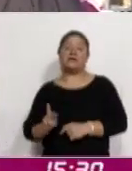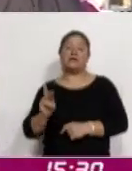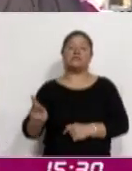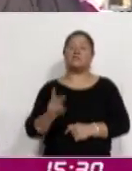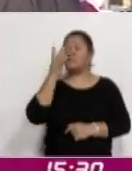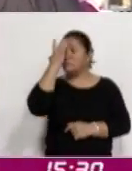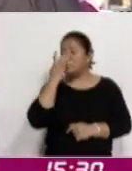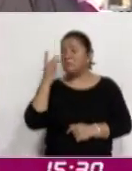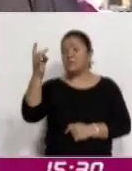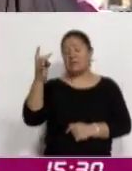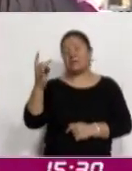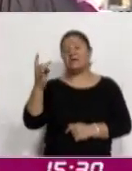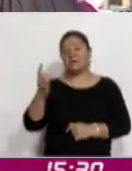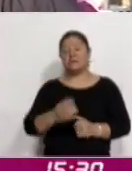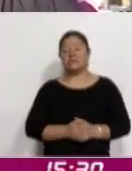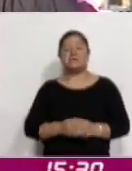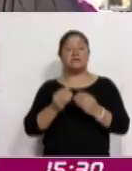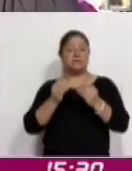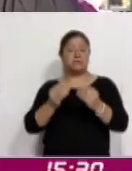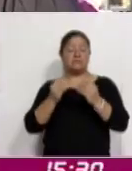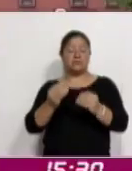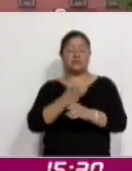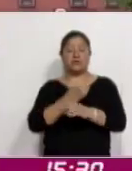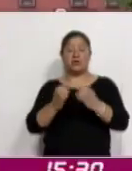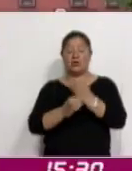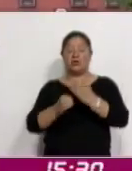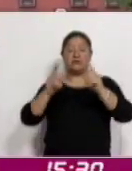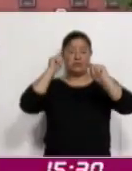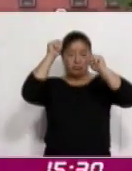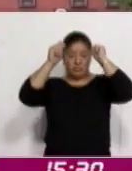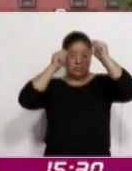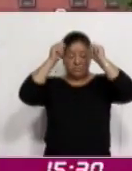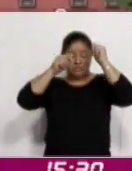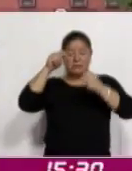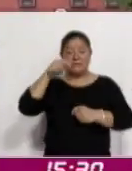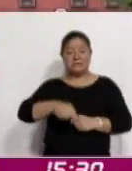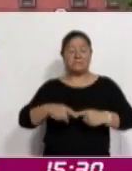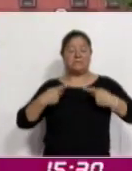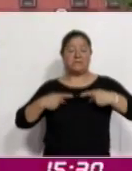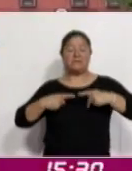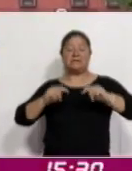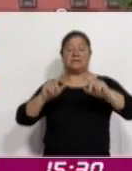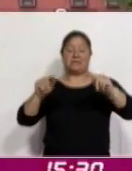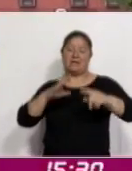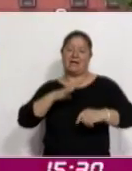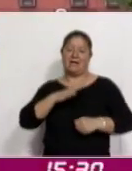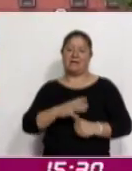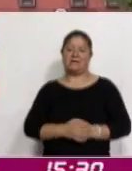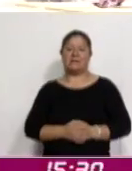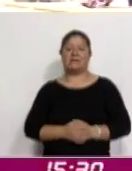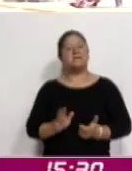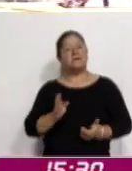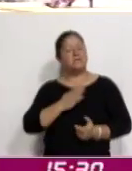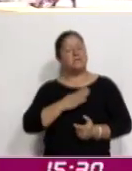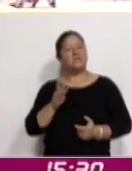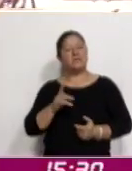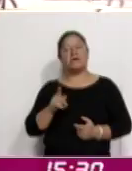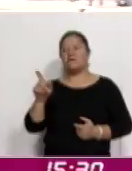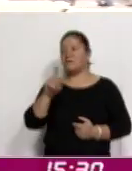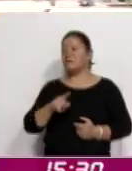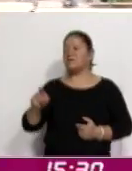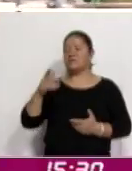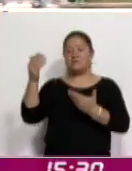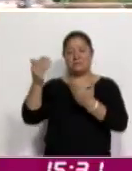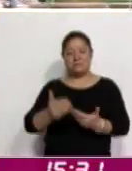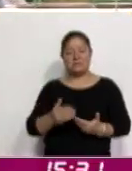y todo lo que los productos y servicios turísticos que los tlaxcaltecas ofrecemos. Y bueno, los recibimos con los brazos abiertos, con